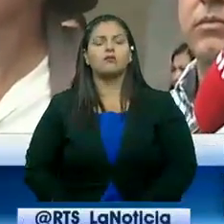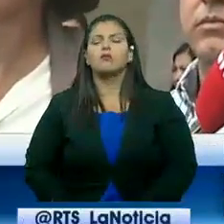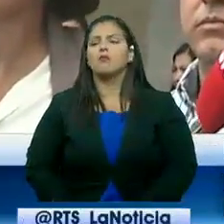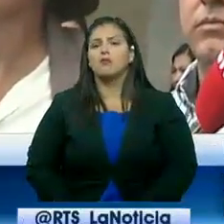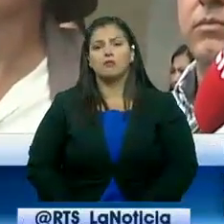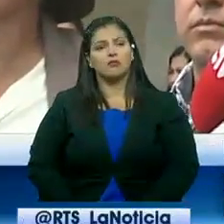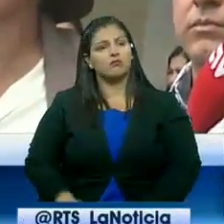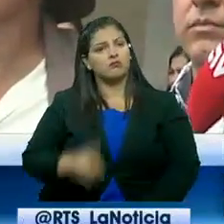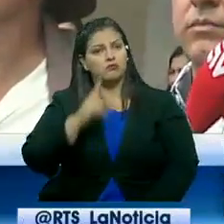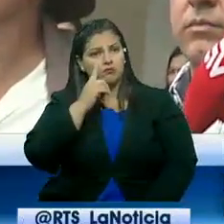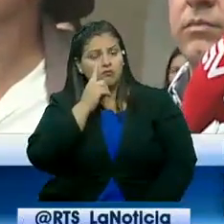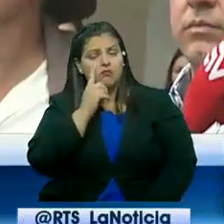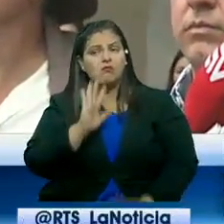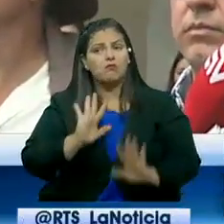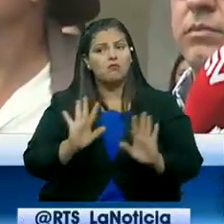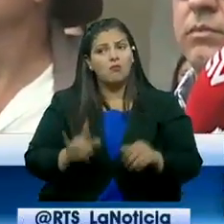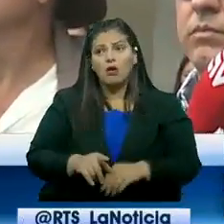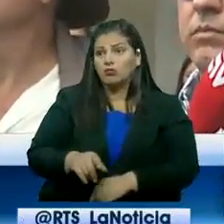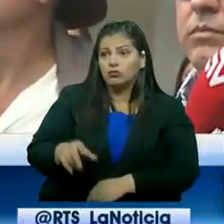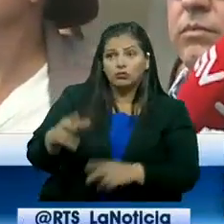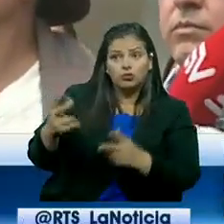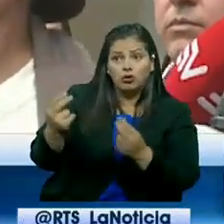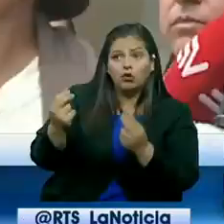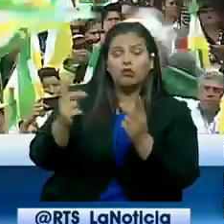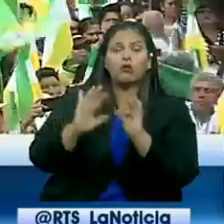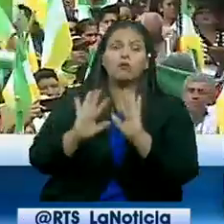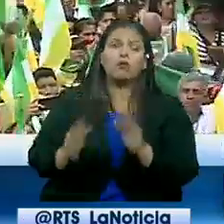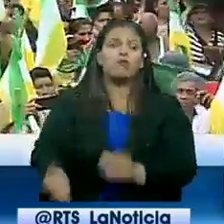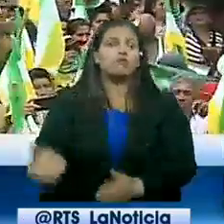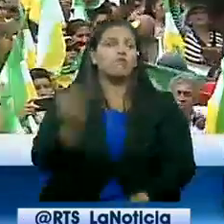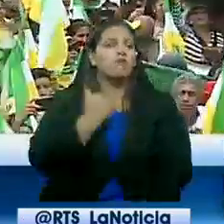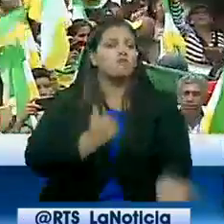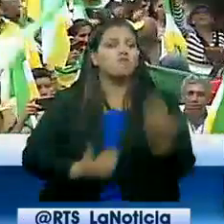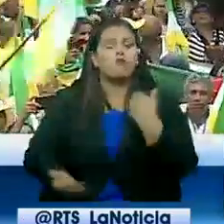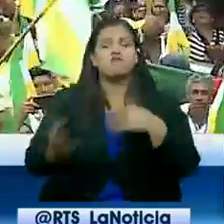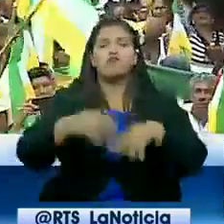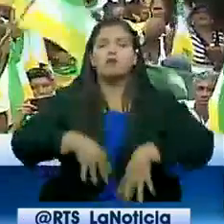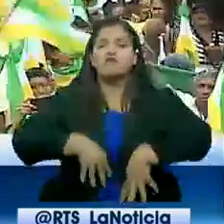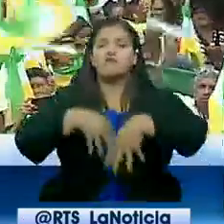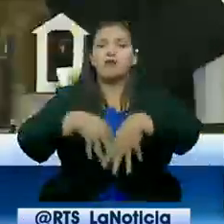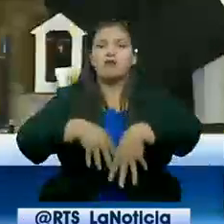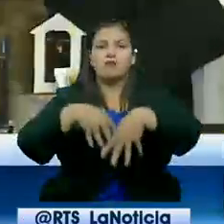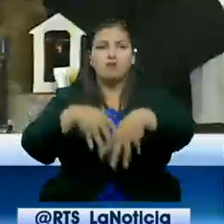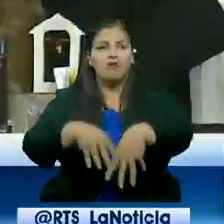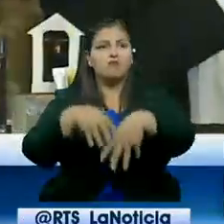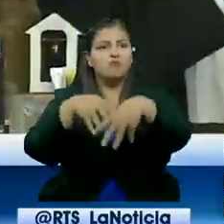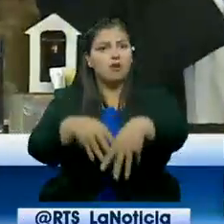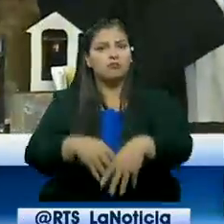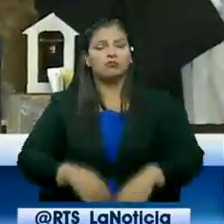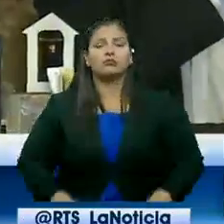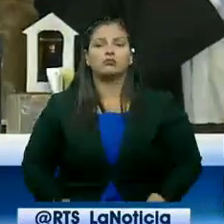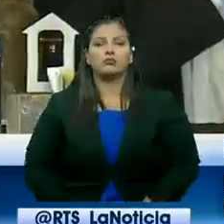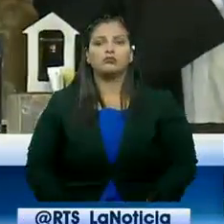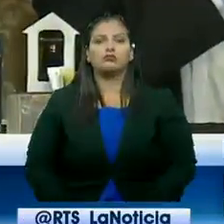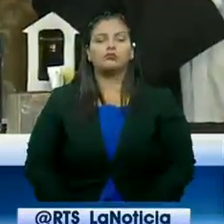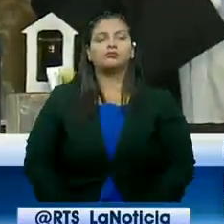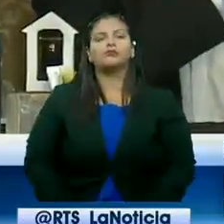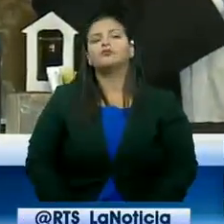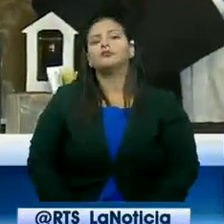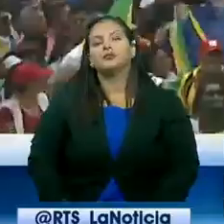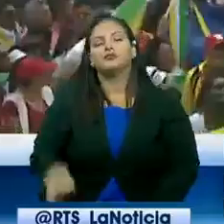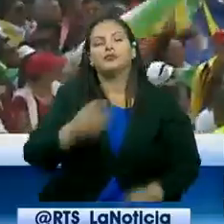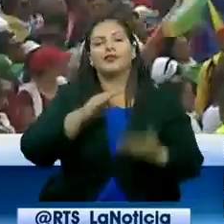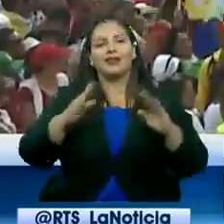instrumentos necesarios, así sea la movilización social, para impedir. La marcha continúa hacia Carondelet, donde fueron recibidos por el presidente Lenín